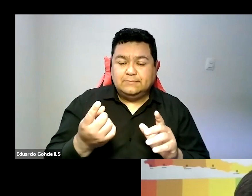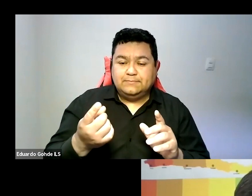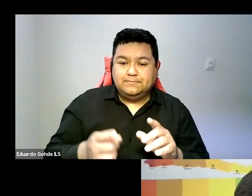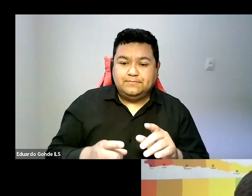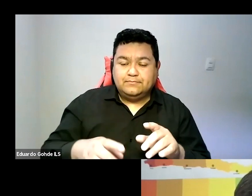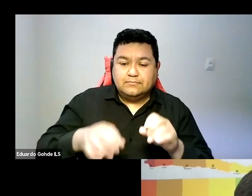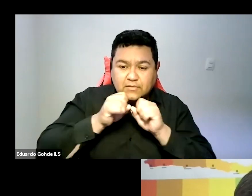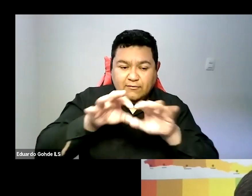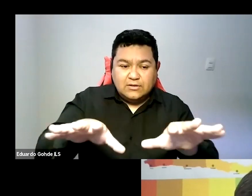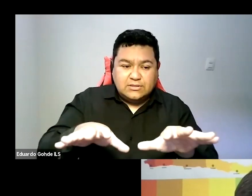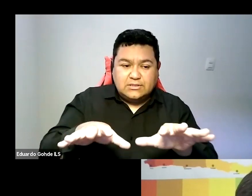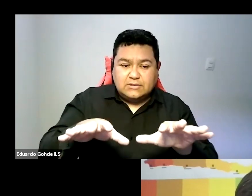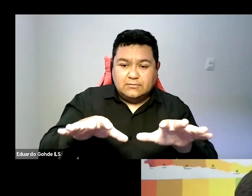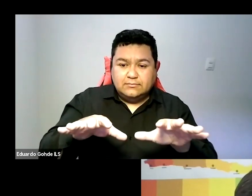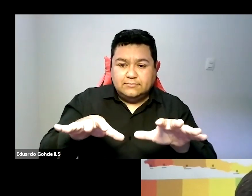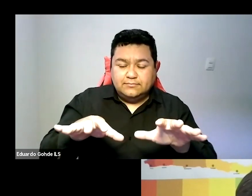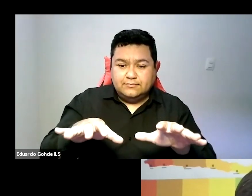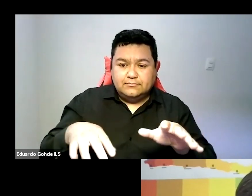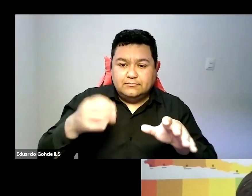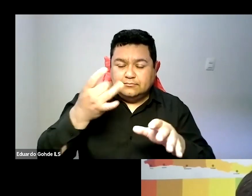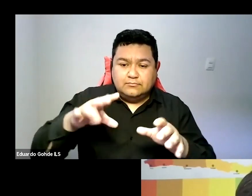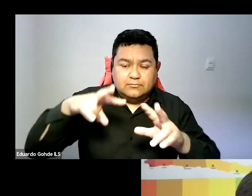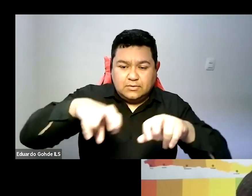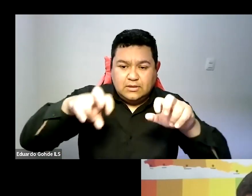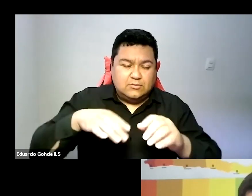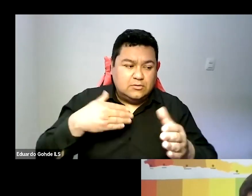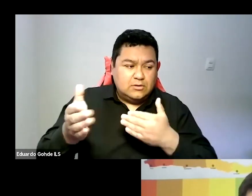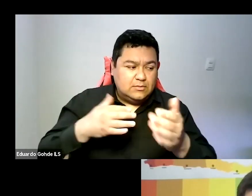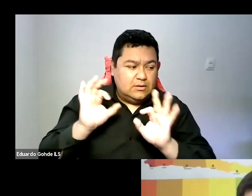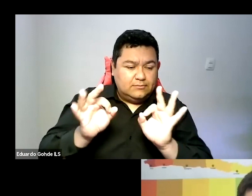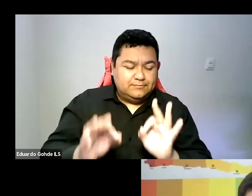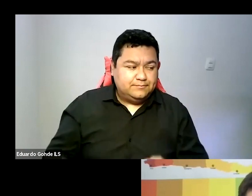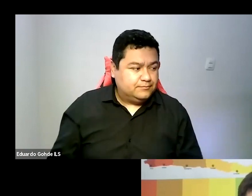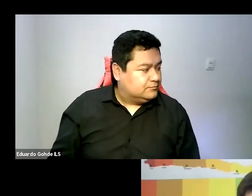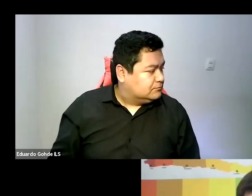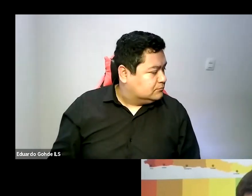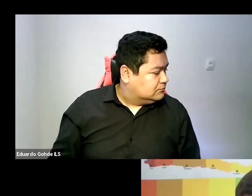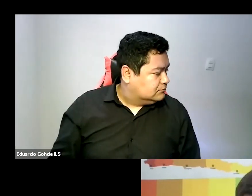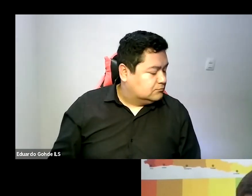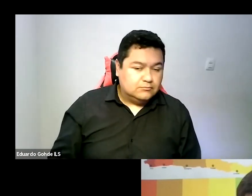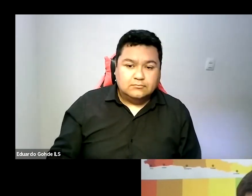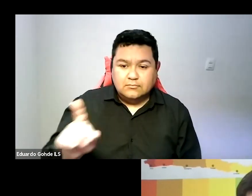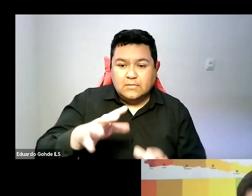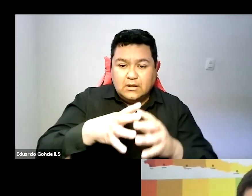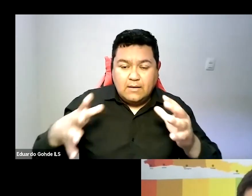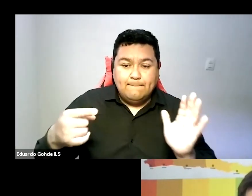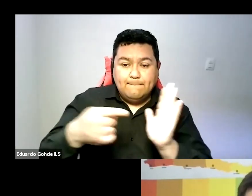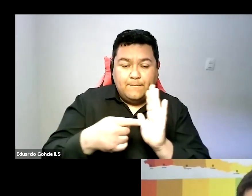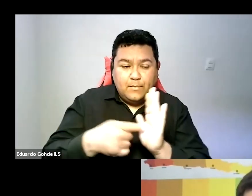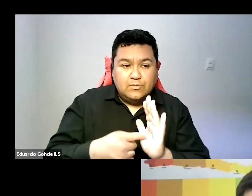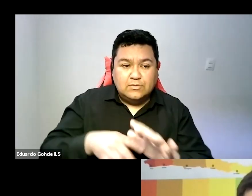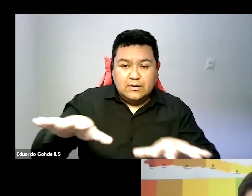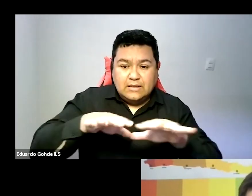de divulgación, pero es todo la investigación tradicional. Yo no digo que tenga que valer un gran puntaje hacer actividades